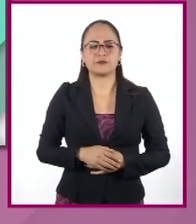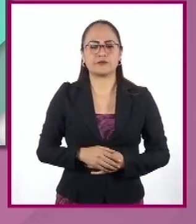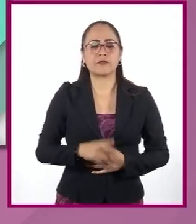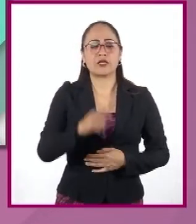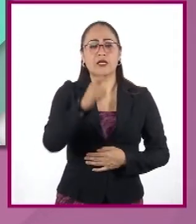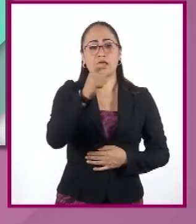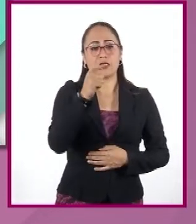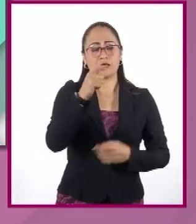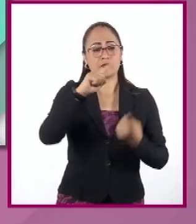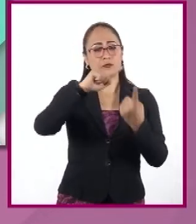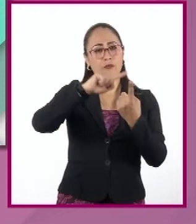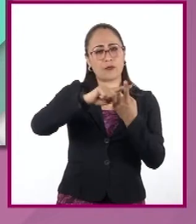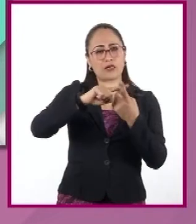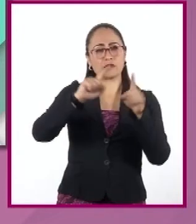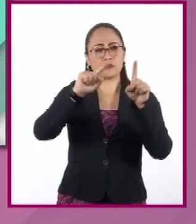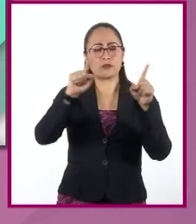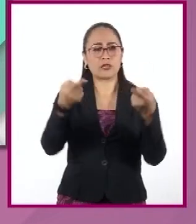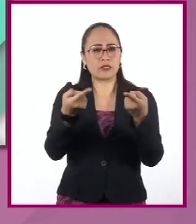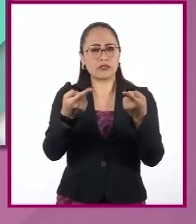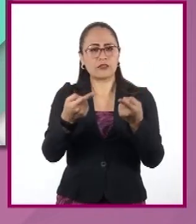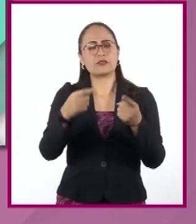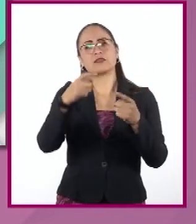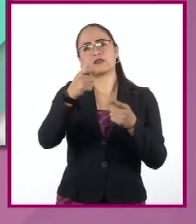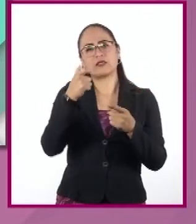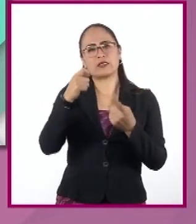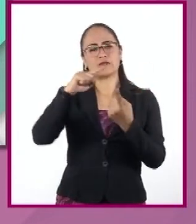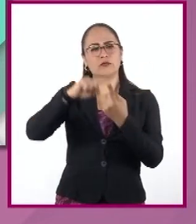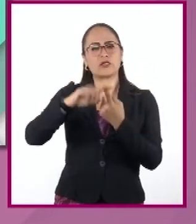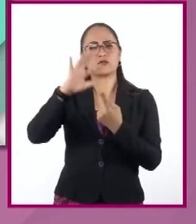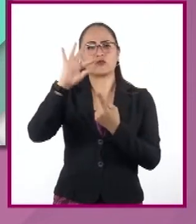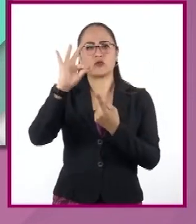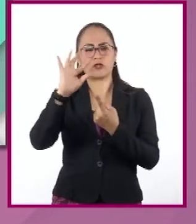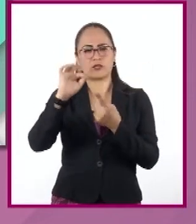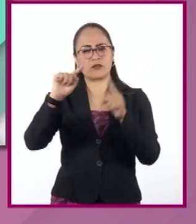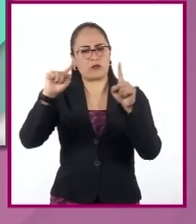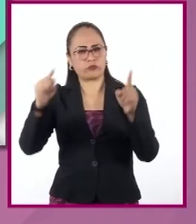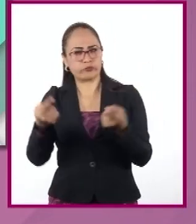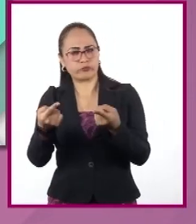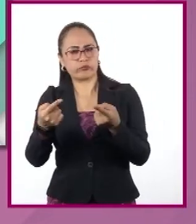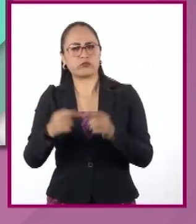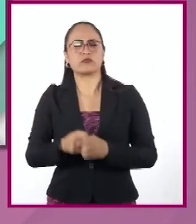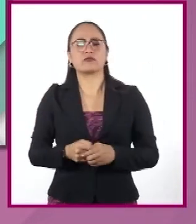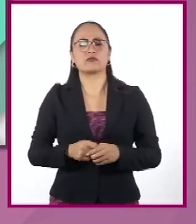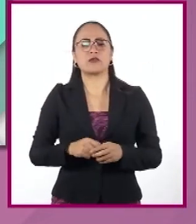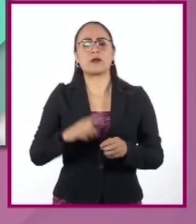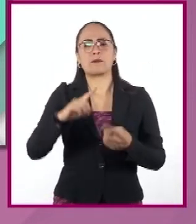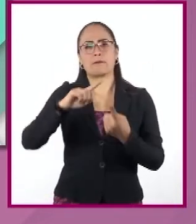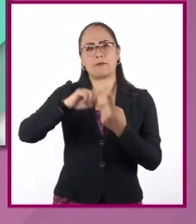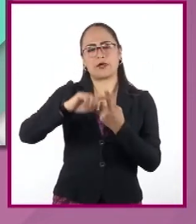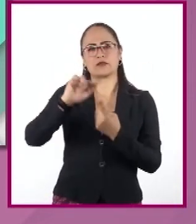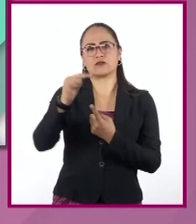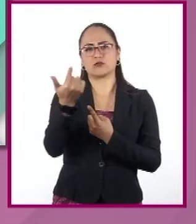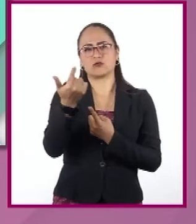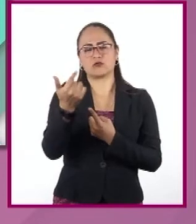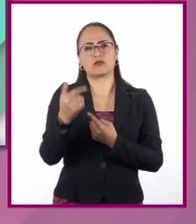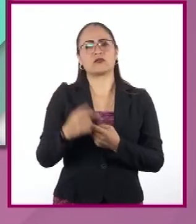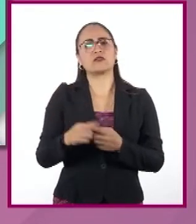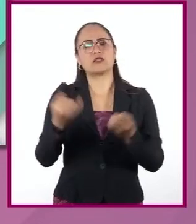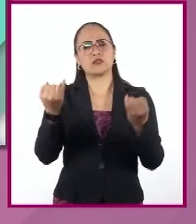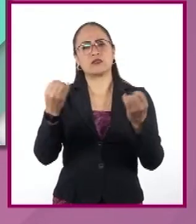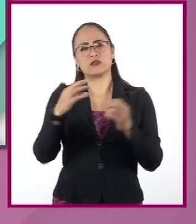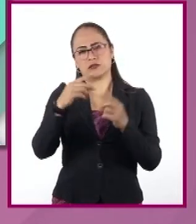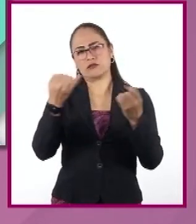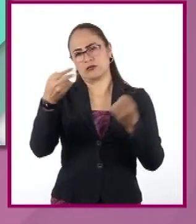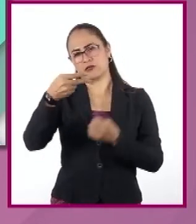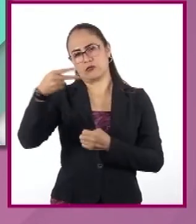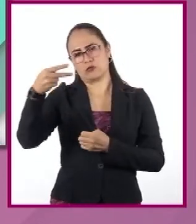X más paréntesis, X más 40 grados, se cierra paréntesis, más 12 grados, igual a